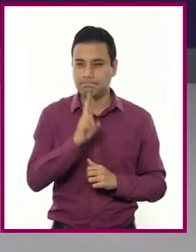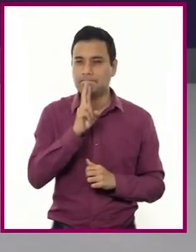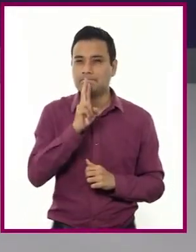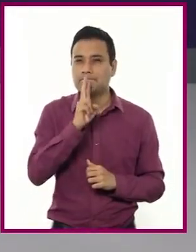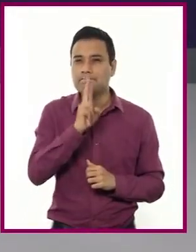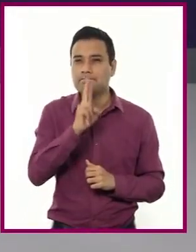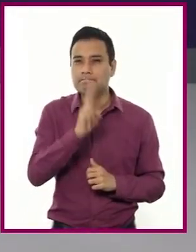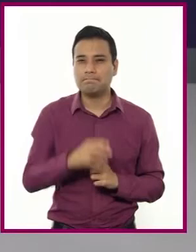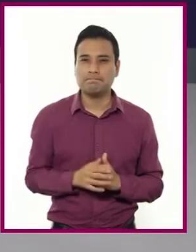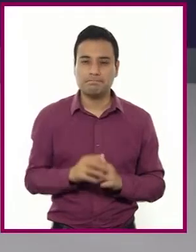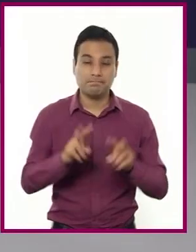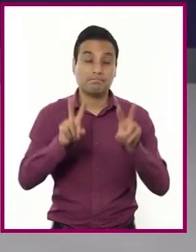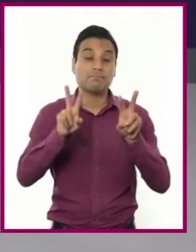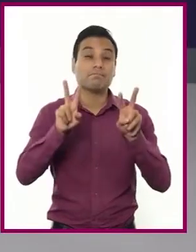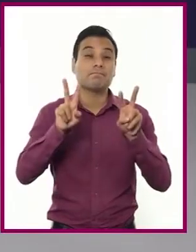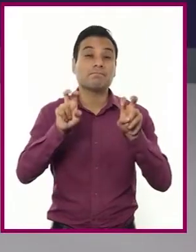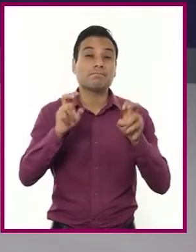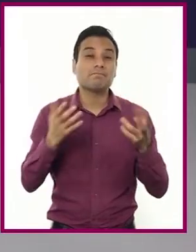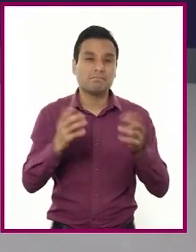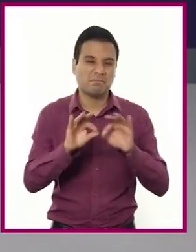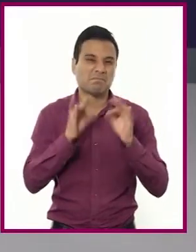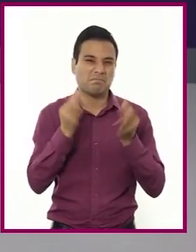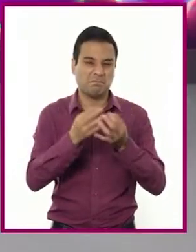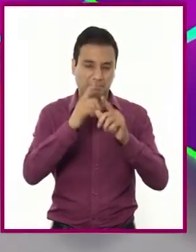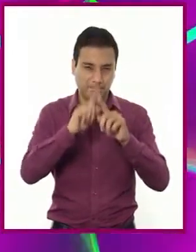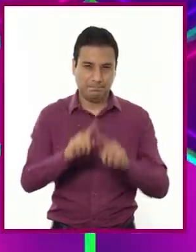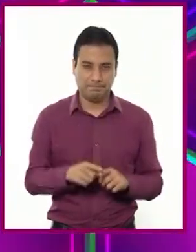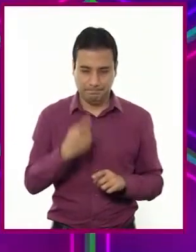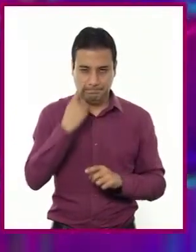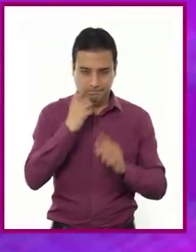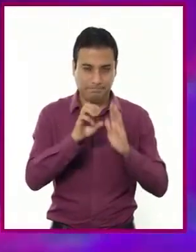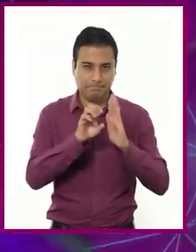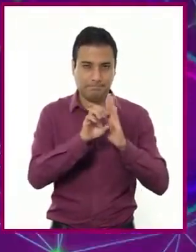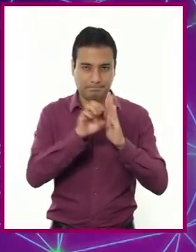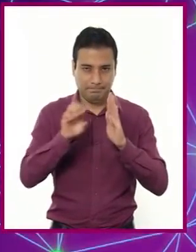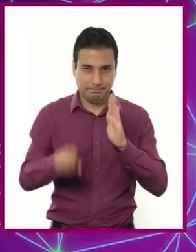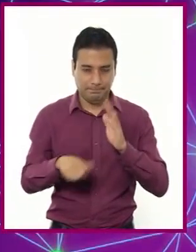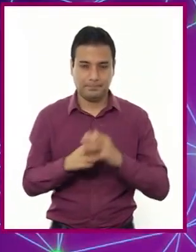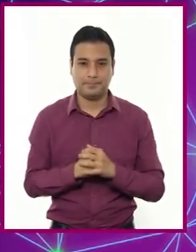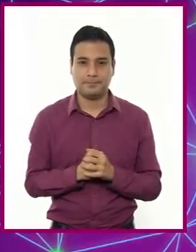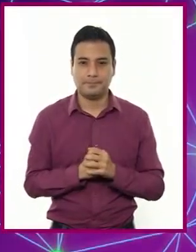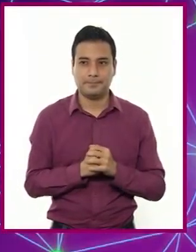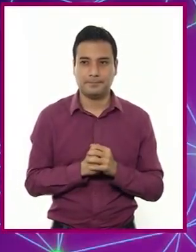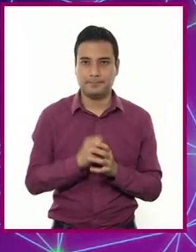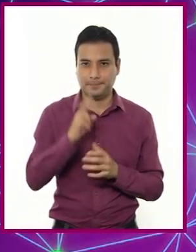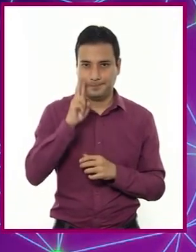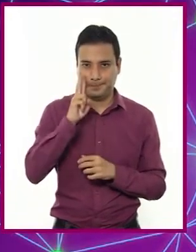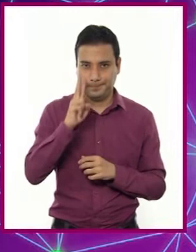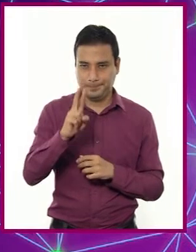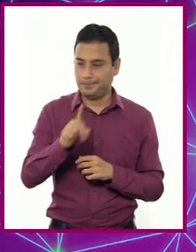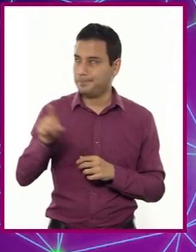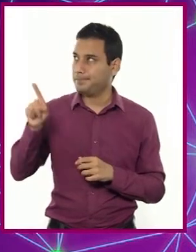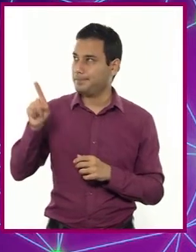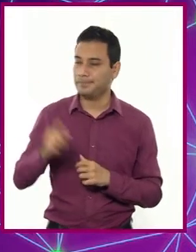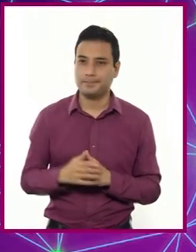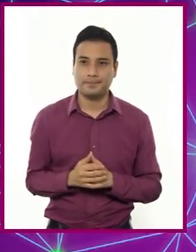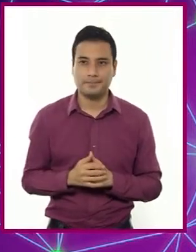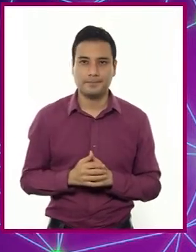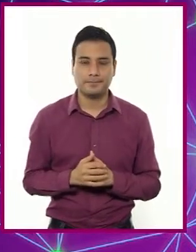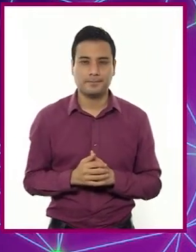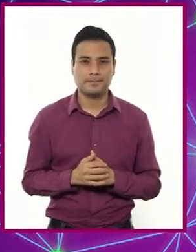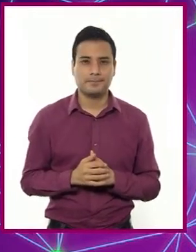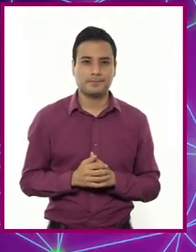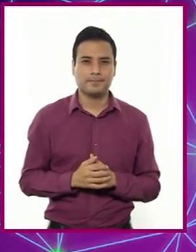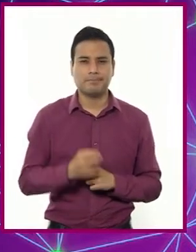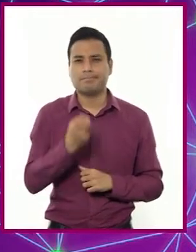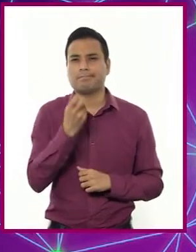situaciones geométricas. Veamos de qué se trata. Observen las figuras. ¿Cuál es la expresión